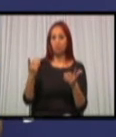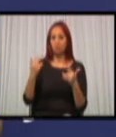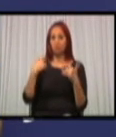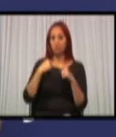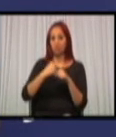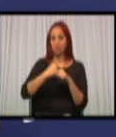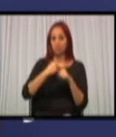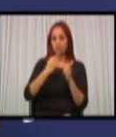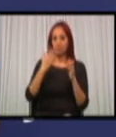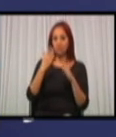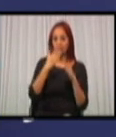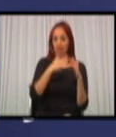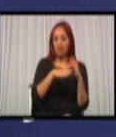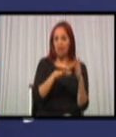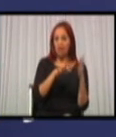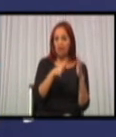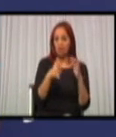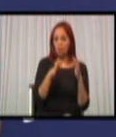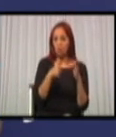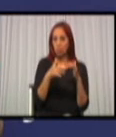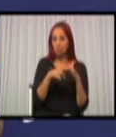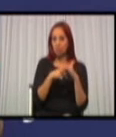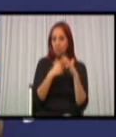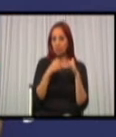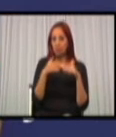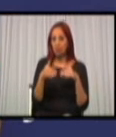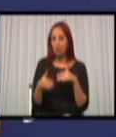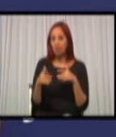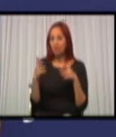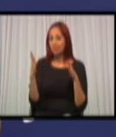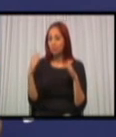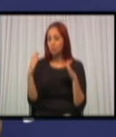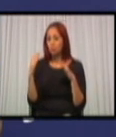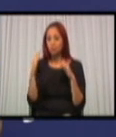empleados, algunos andan por ahí vagando, no